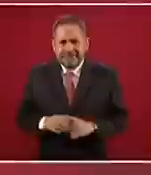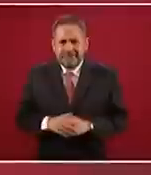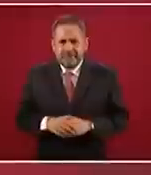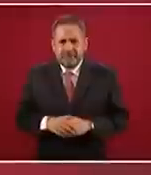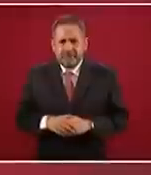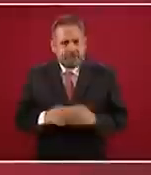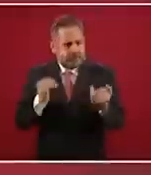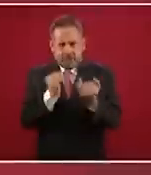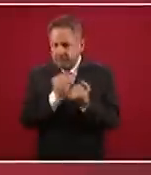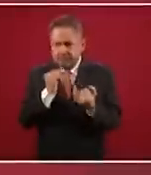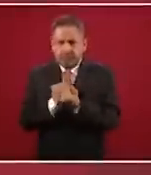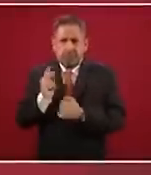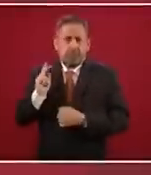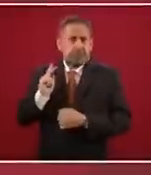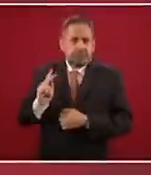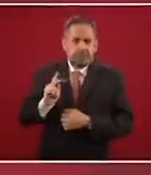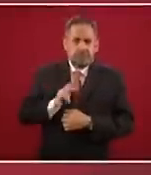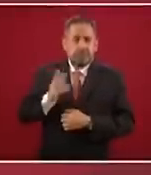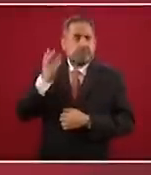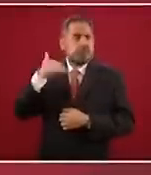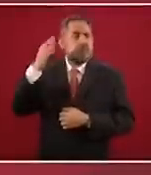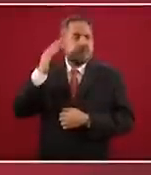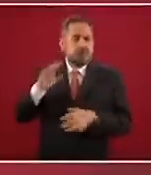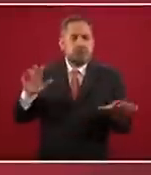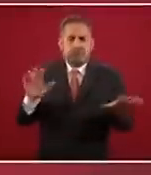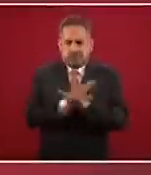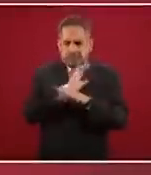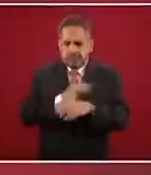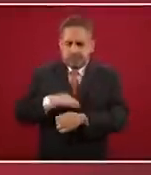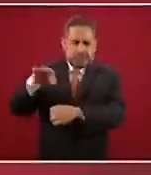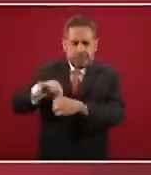lo mismo. Hubo cambio. La gente